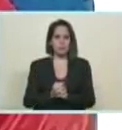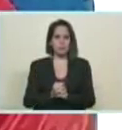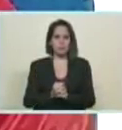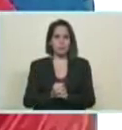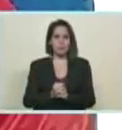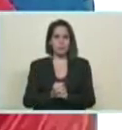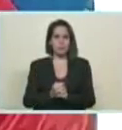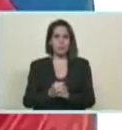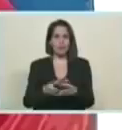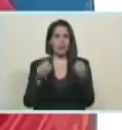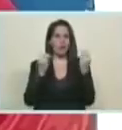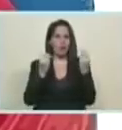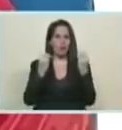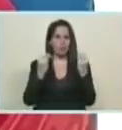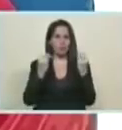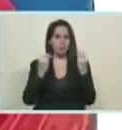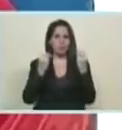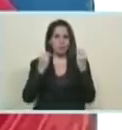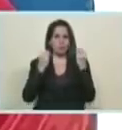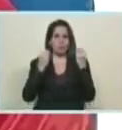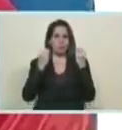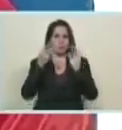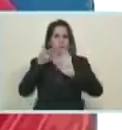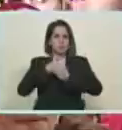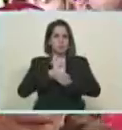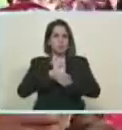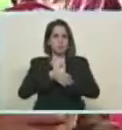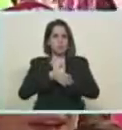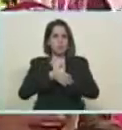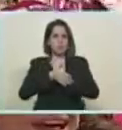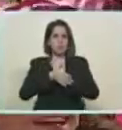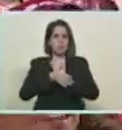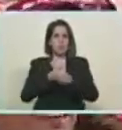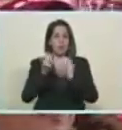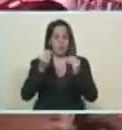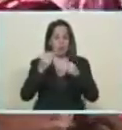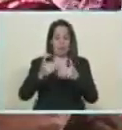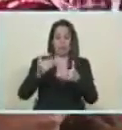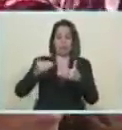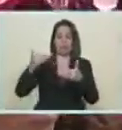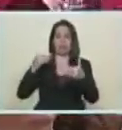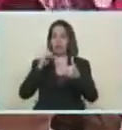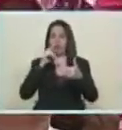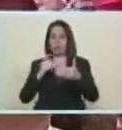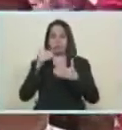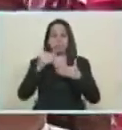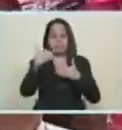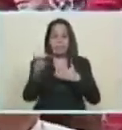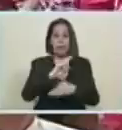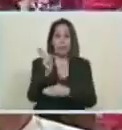Ya vamos para allá. No se me atrase, pero tampoco se me adelante.